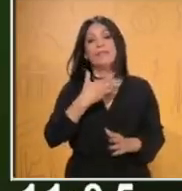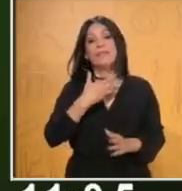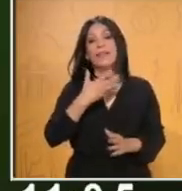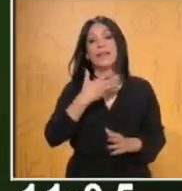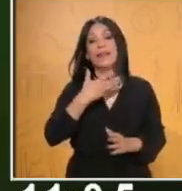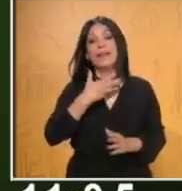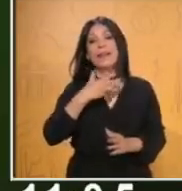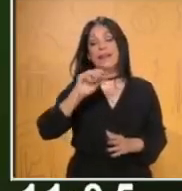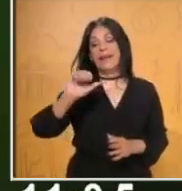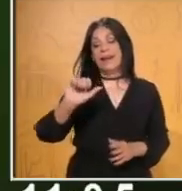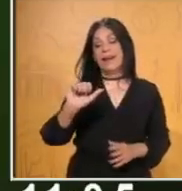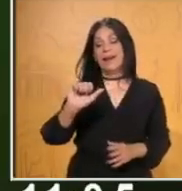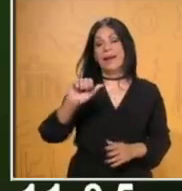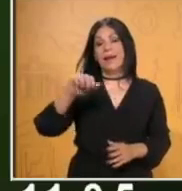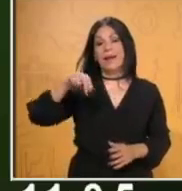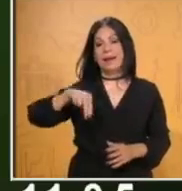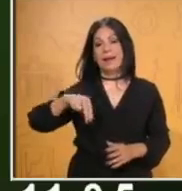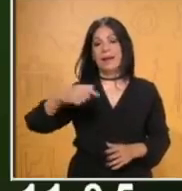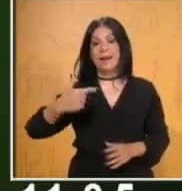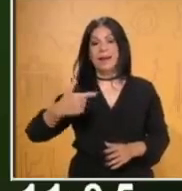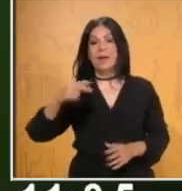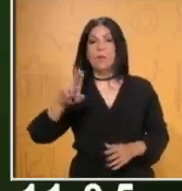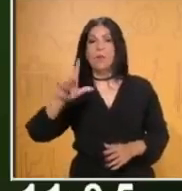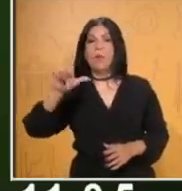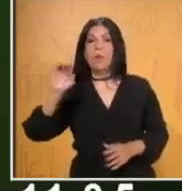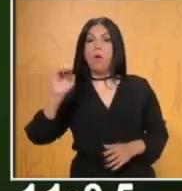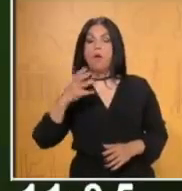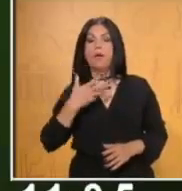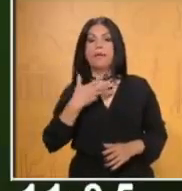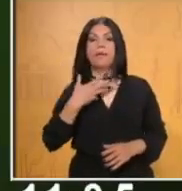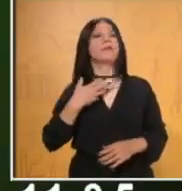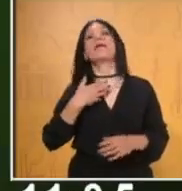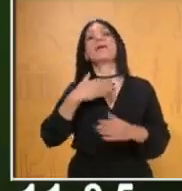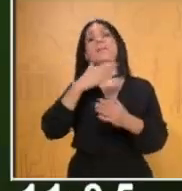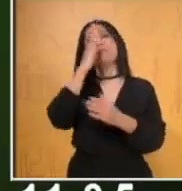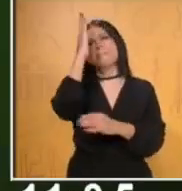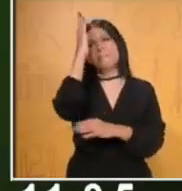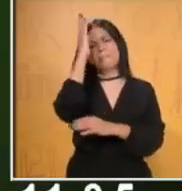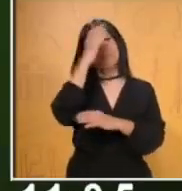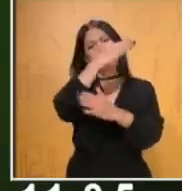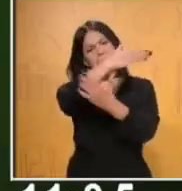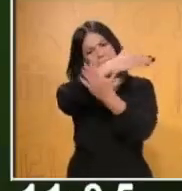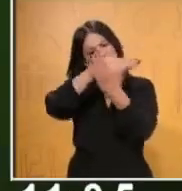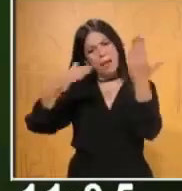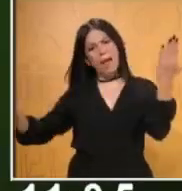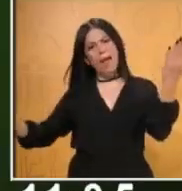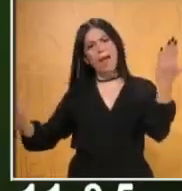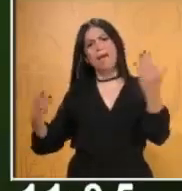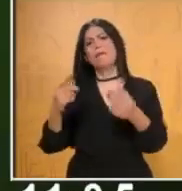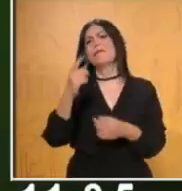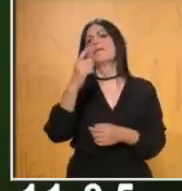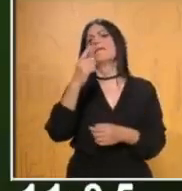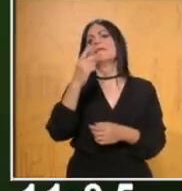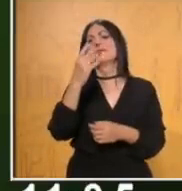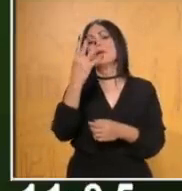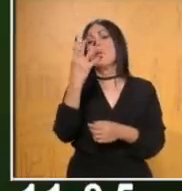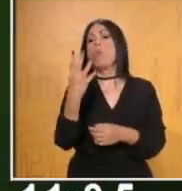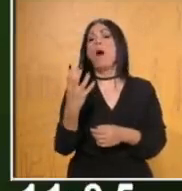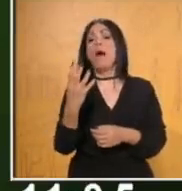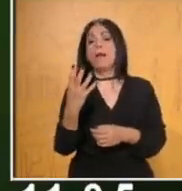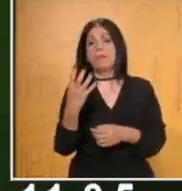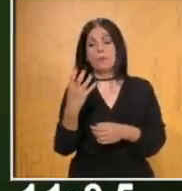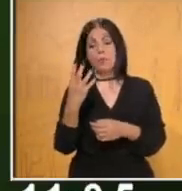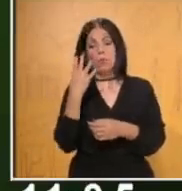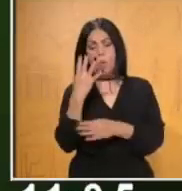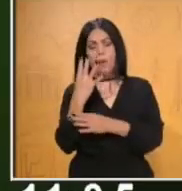por partes iguales. Identificamos medios, cuartos, octavos. Los ángulos se